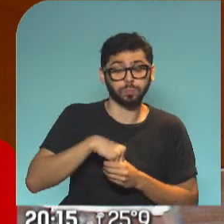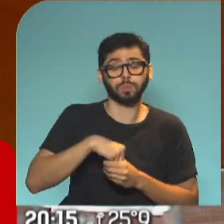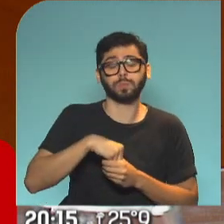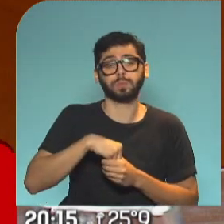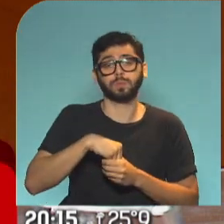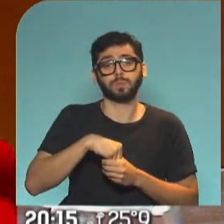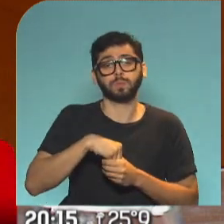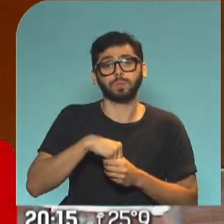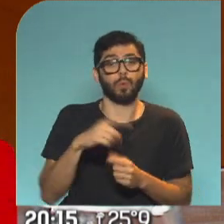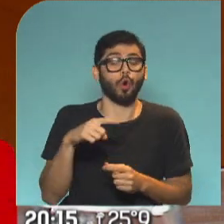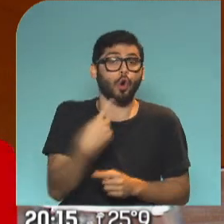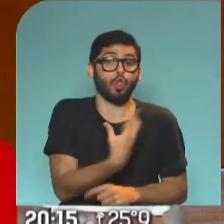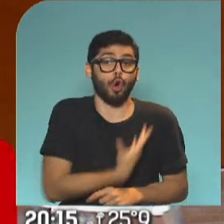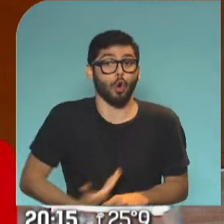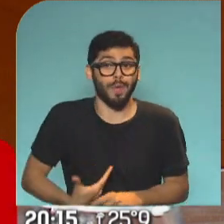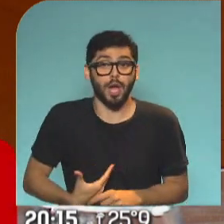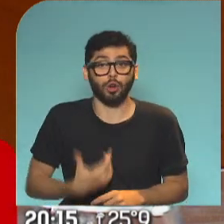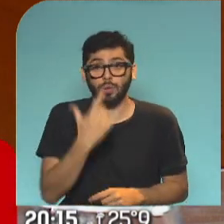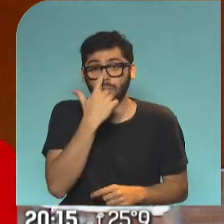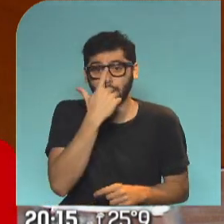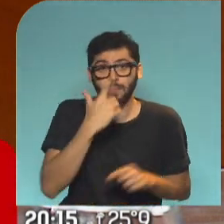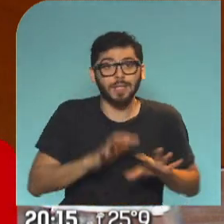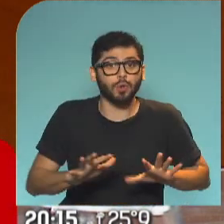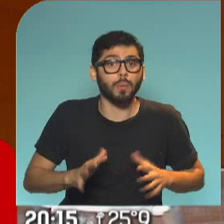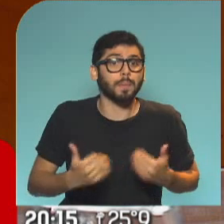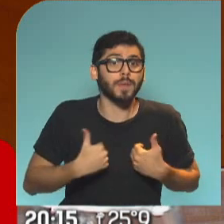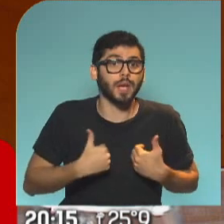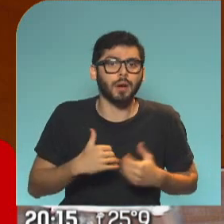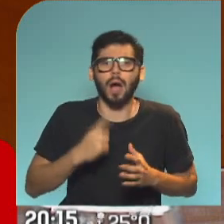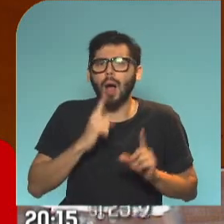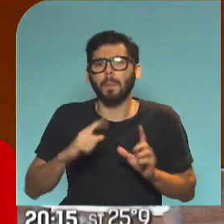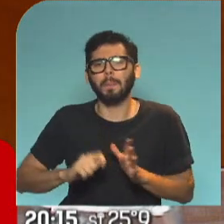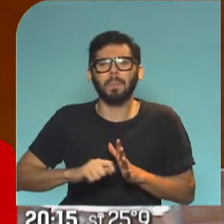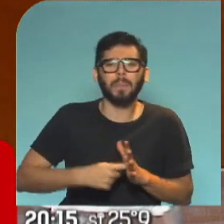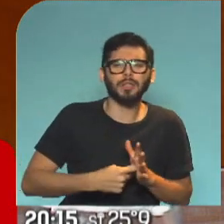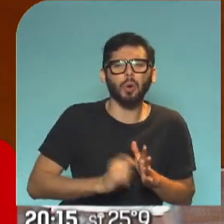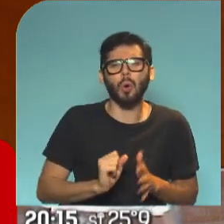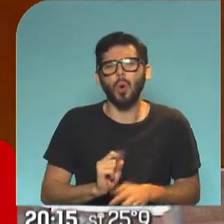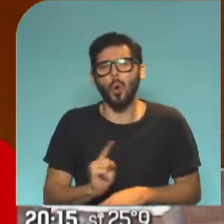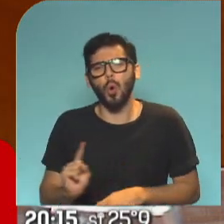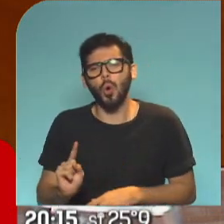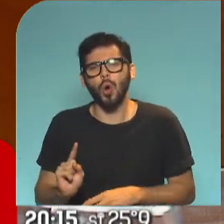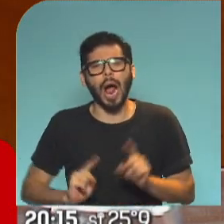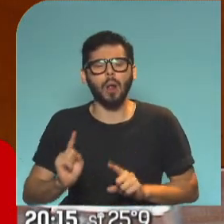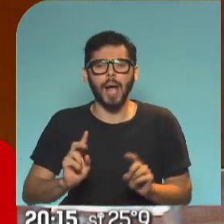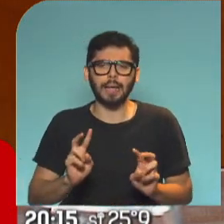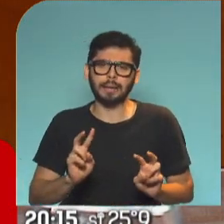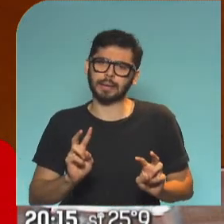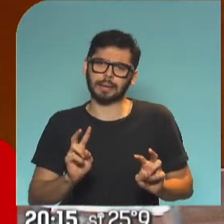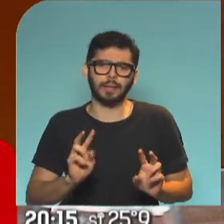había otro gobierno quedan en mí la verdad que se pueden llamar presiones o no hay cuestiones que pueden llamar la atención